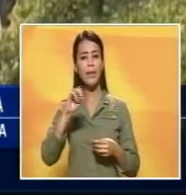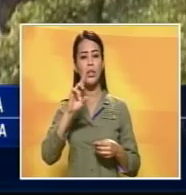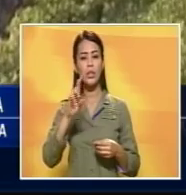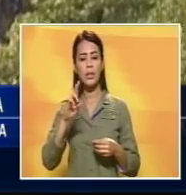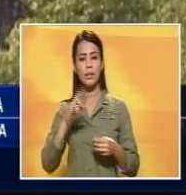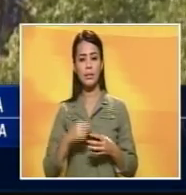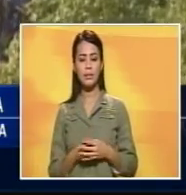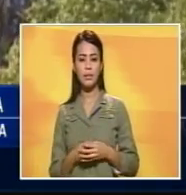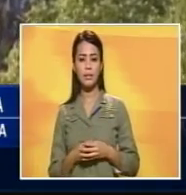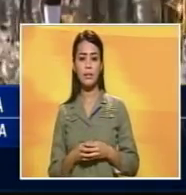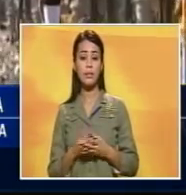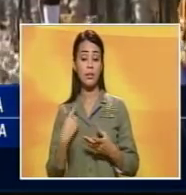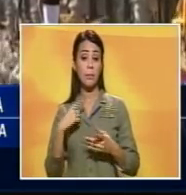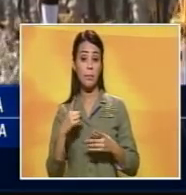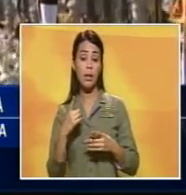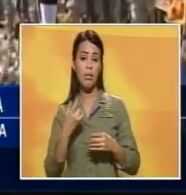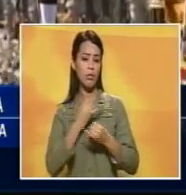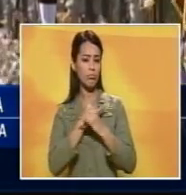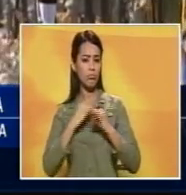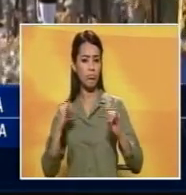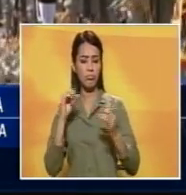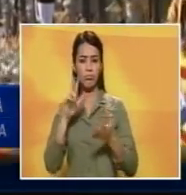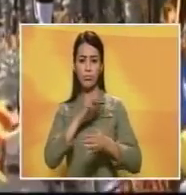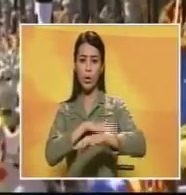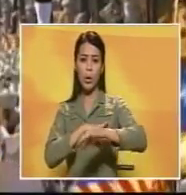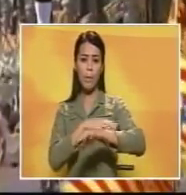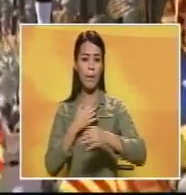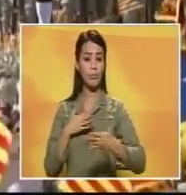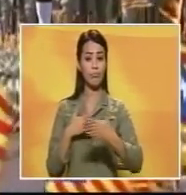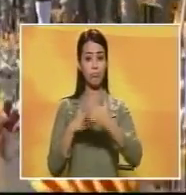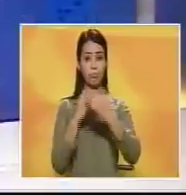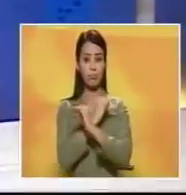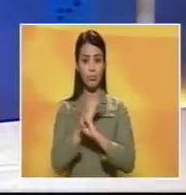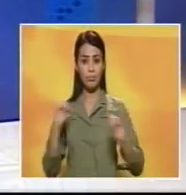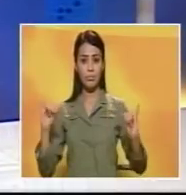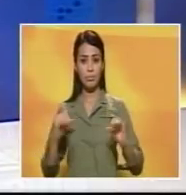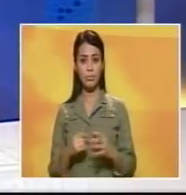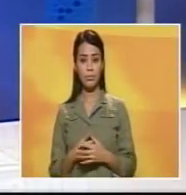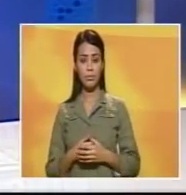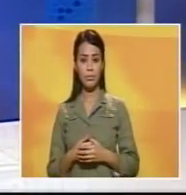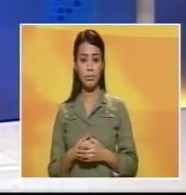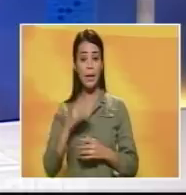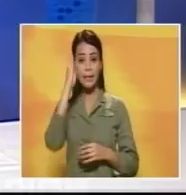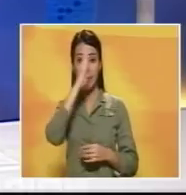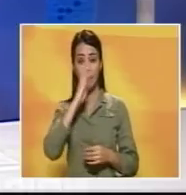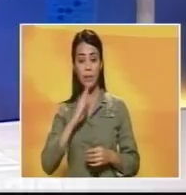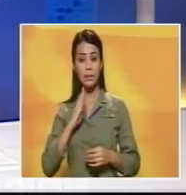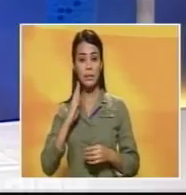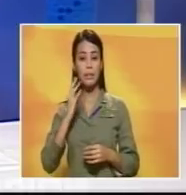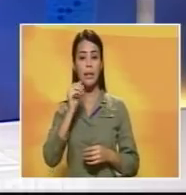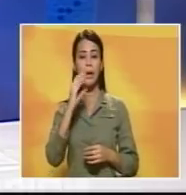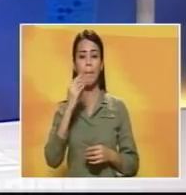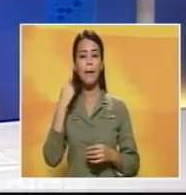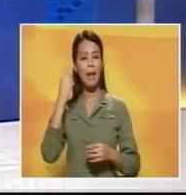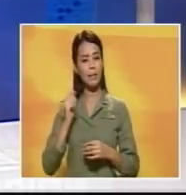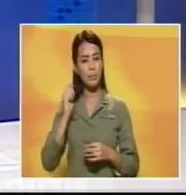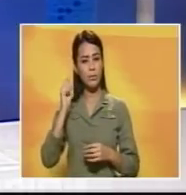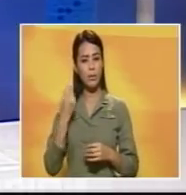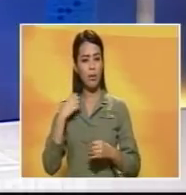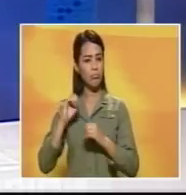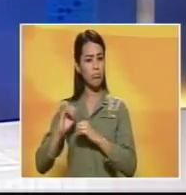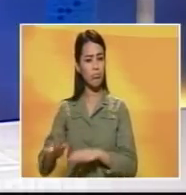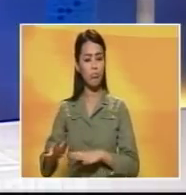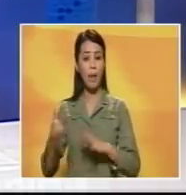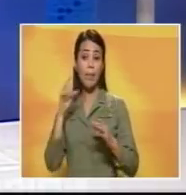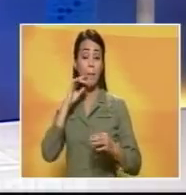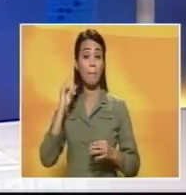la intervención de la autonomía catalana para frenar su independencia. Y en Brasil, la Cámara de Diputados suspendió la demanda por